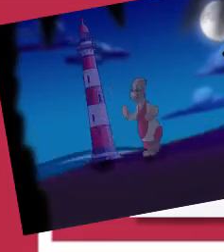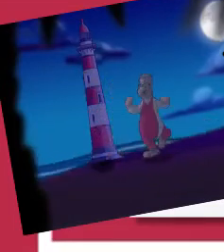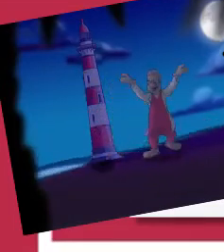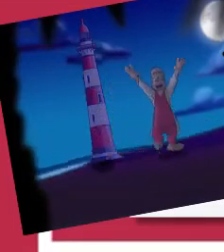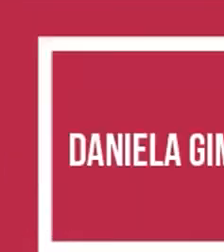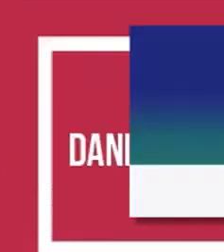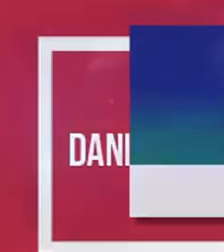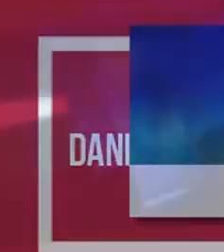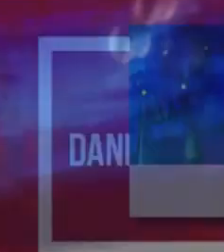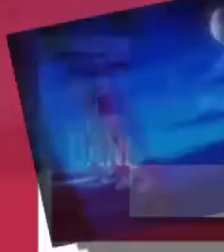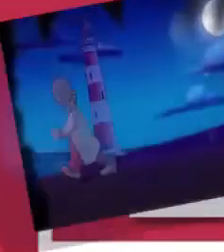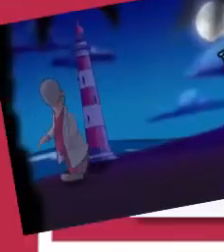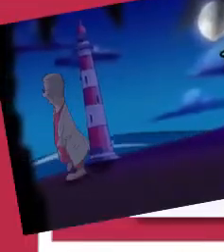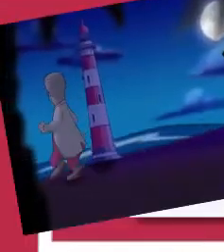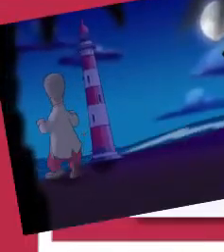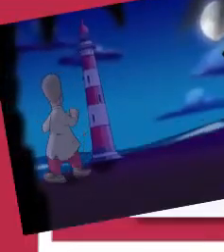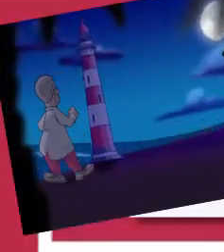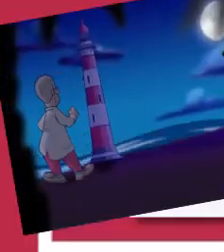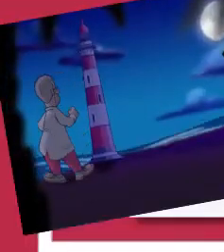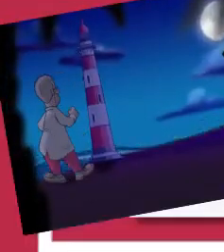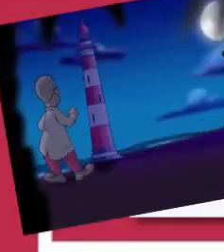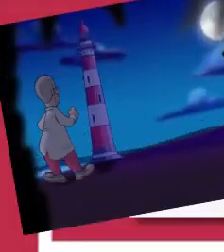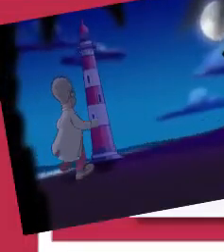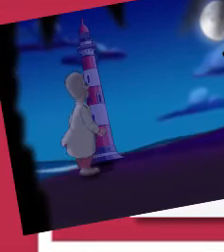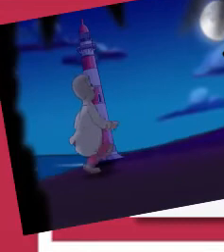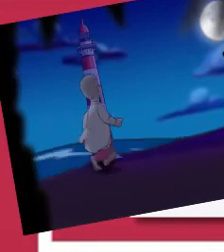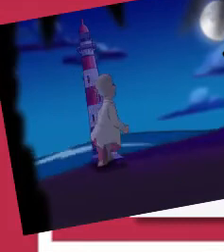grupo hay más de 50 contagiados. Y